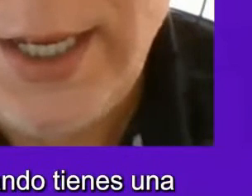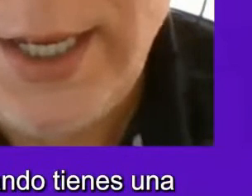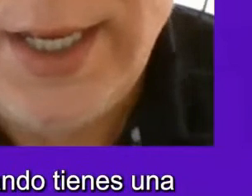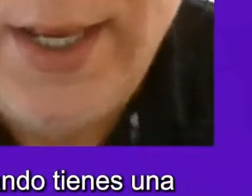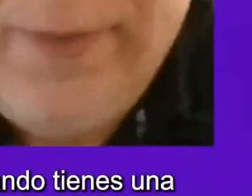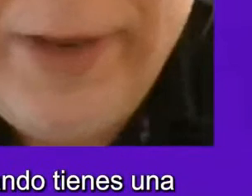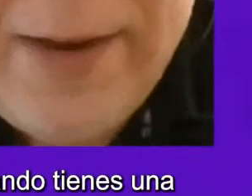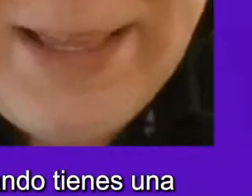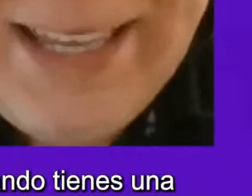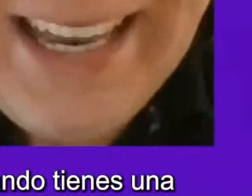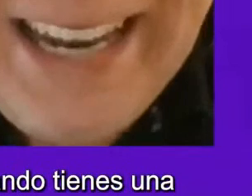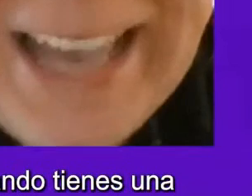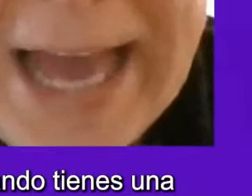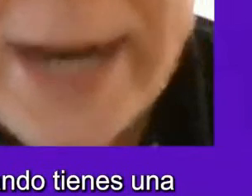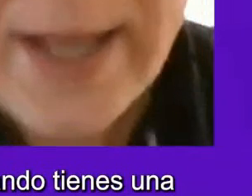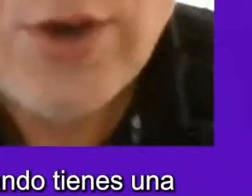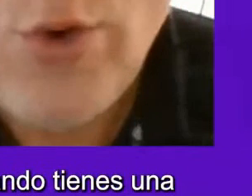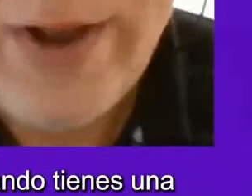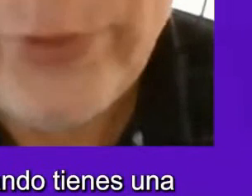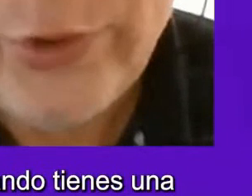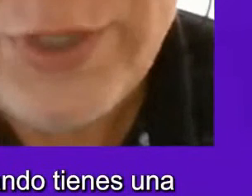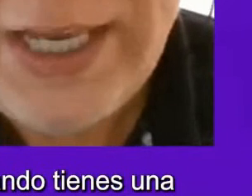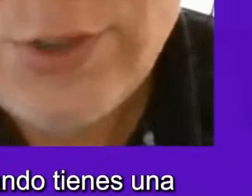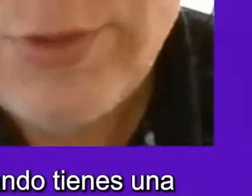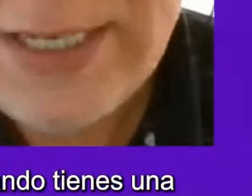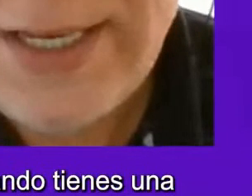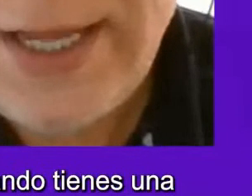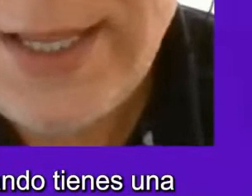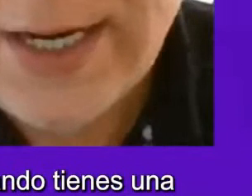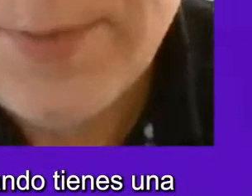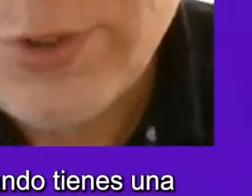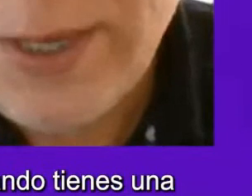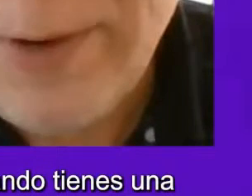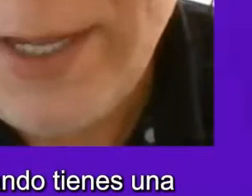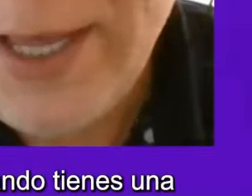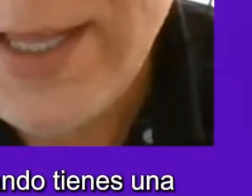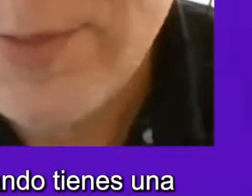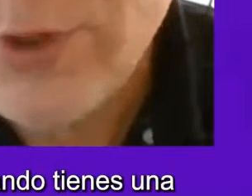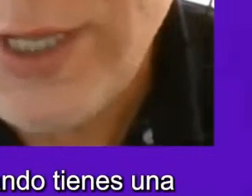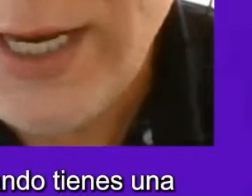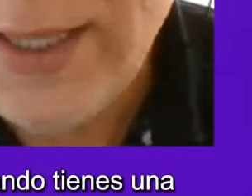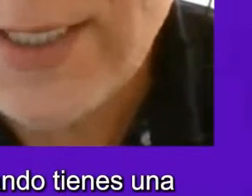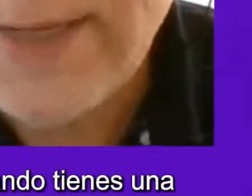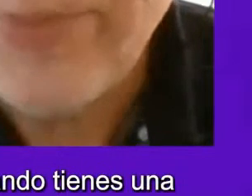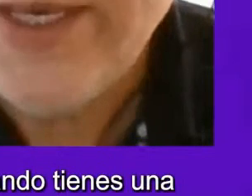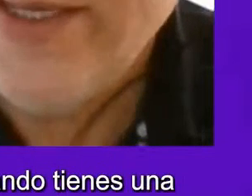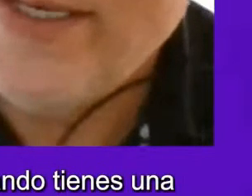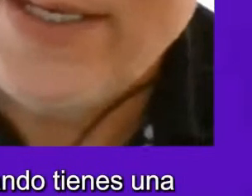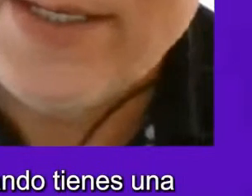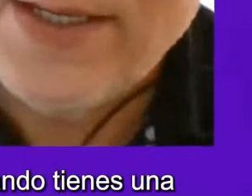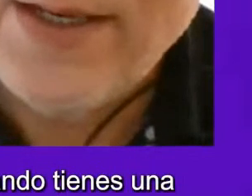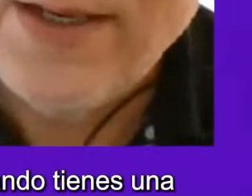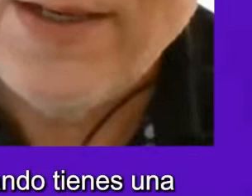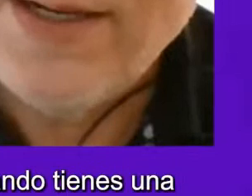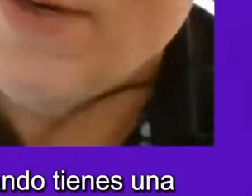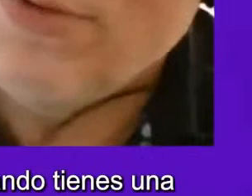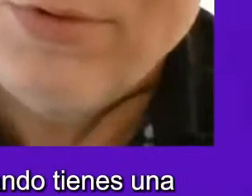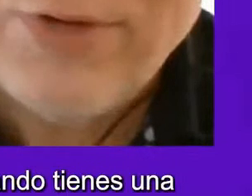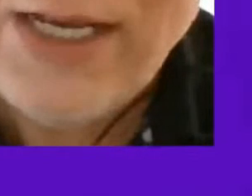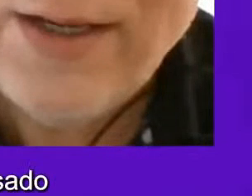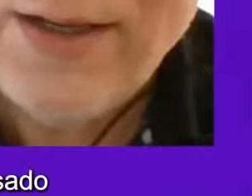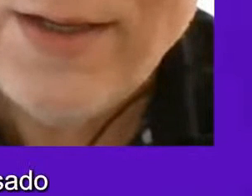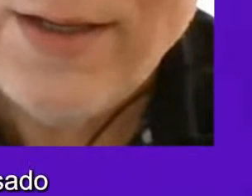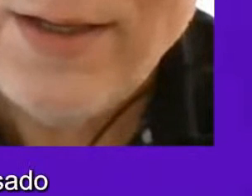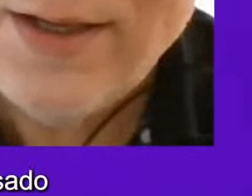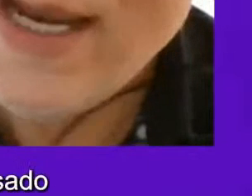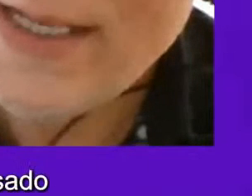que finalmente criar, cuando tienes una serie de responsabilidades muy directas y dices, la